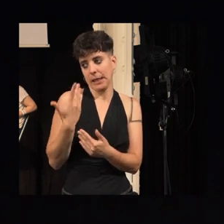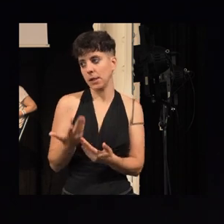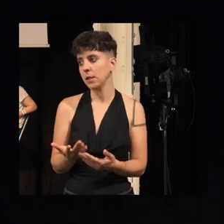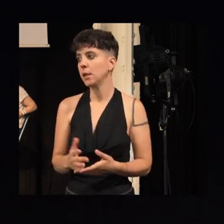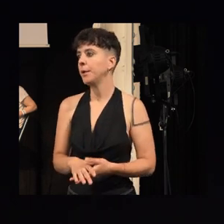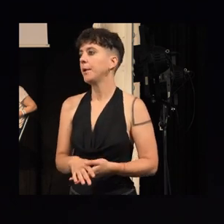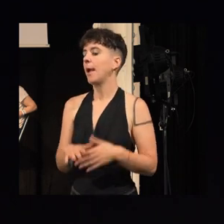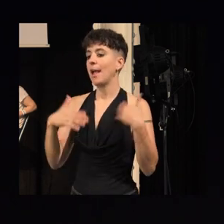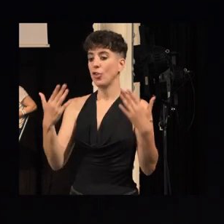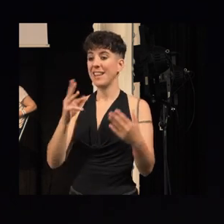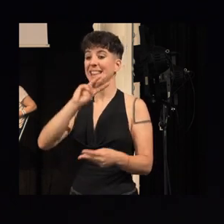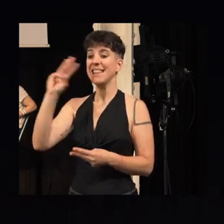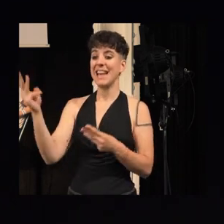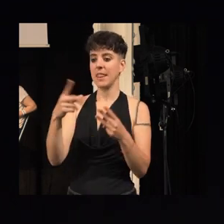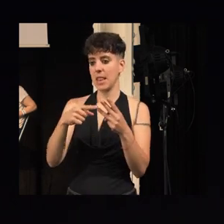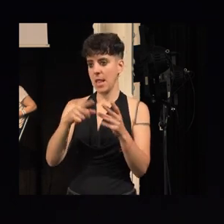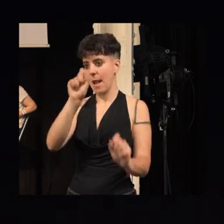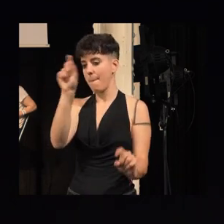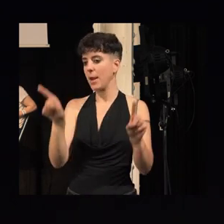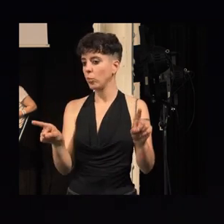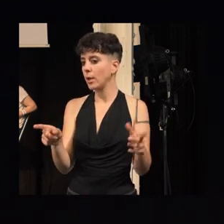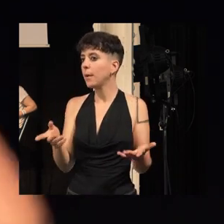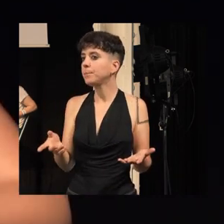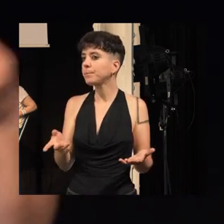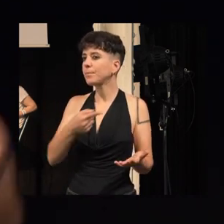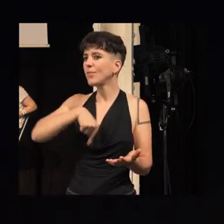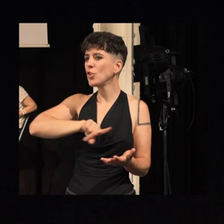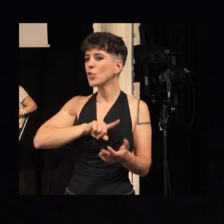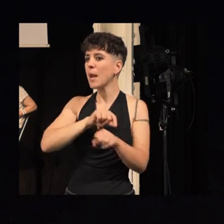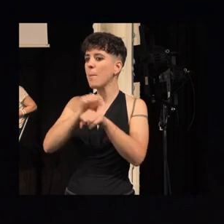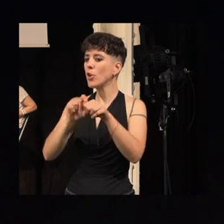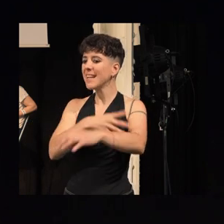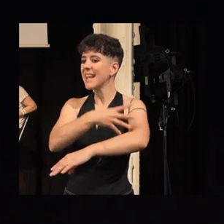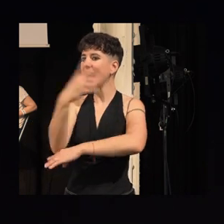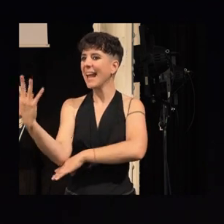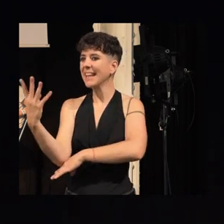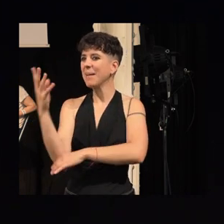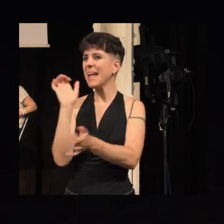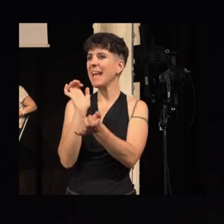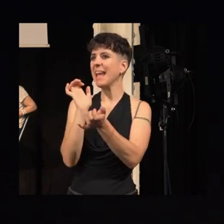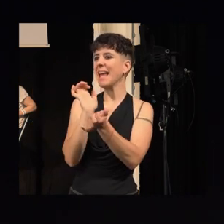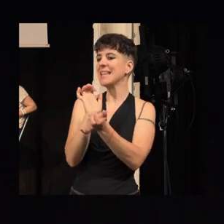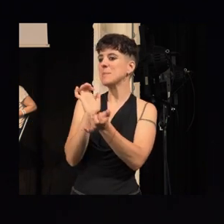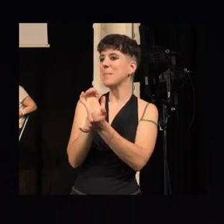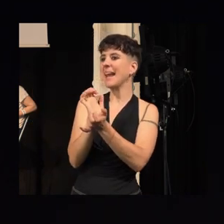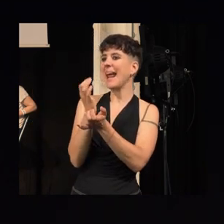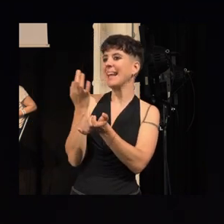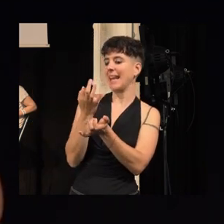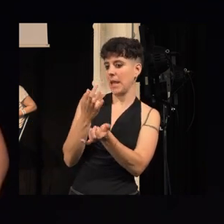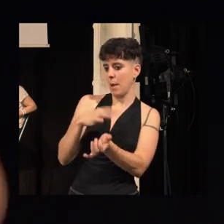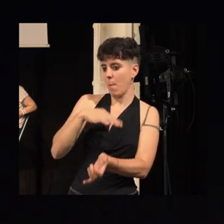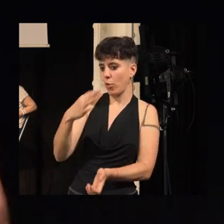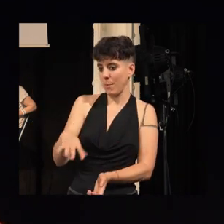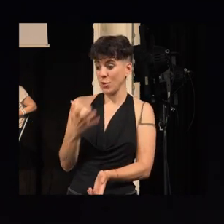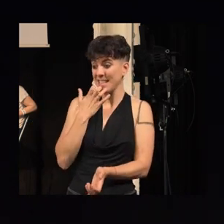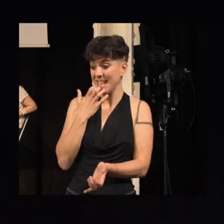Entonces, tercera pregunta. ¿Qué podemos esperar de las políticas LGTB si pilotan sobre un movimiento que no existe, que es